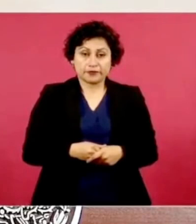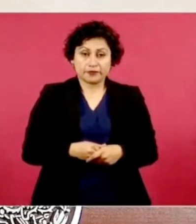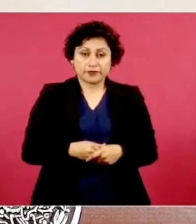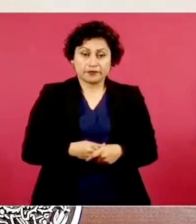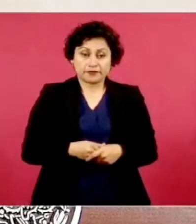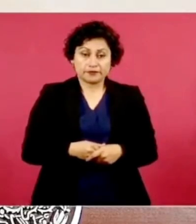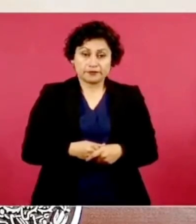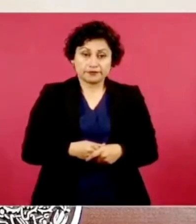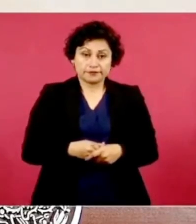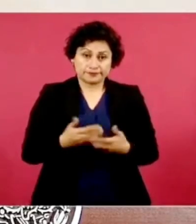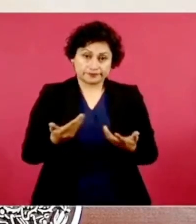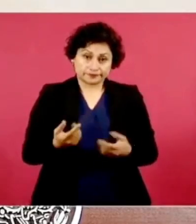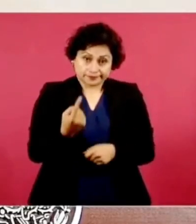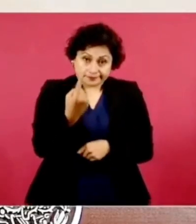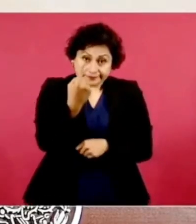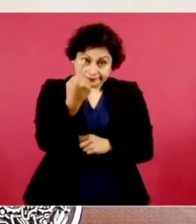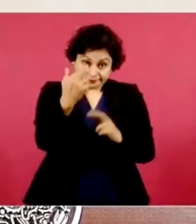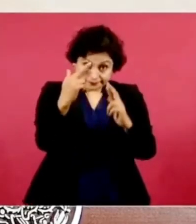una religión,